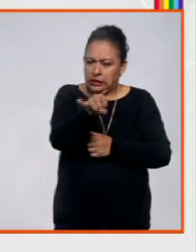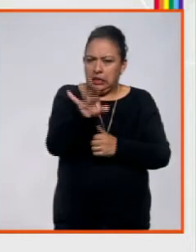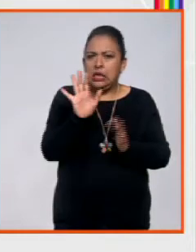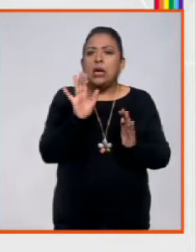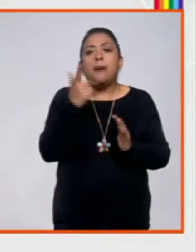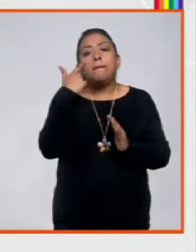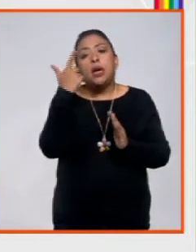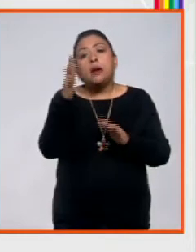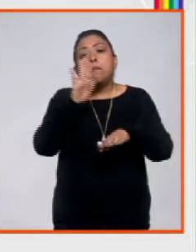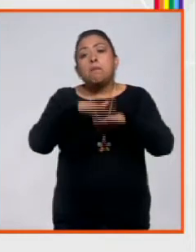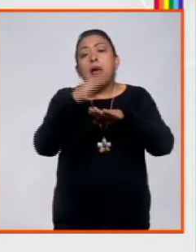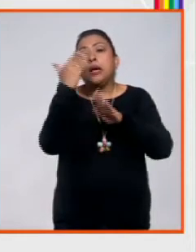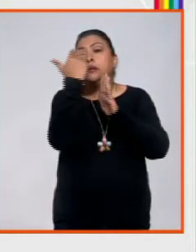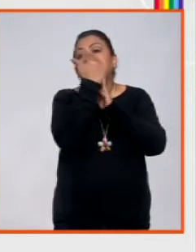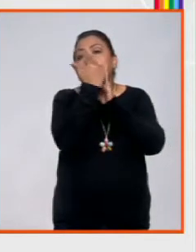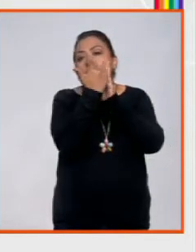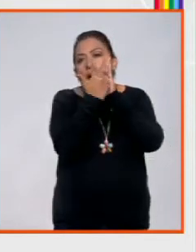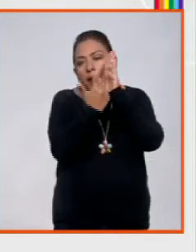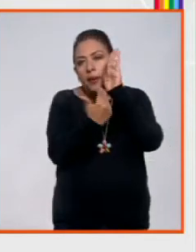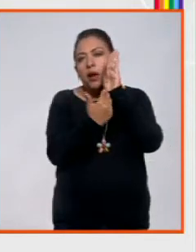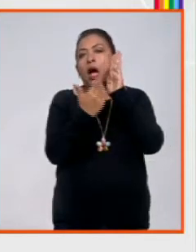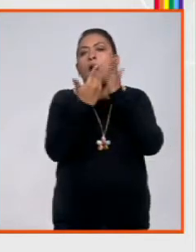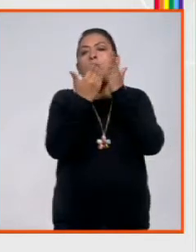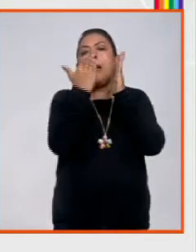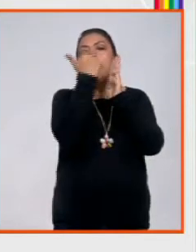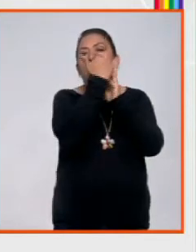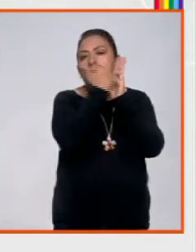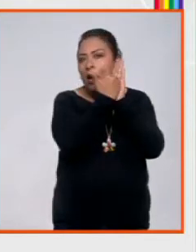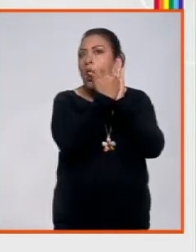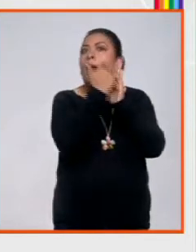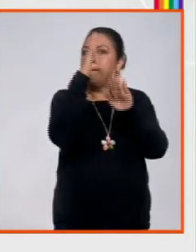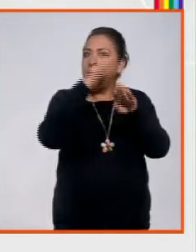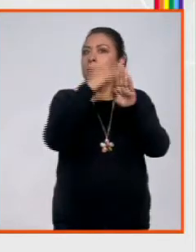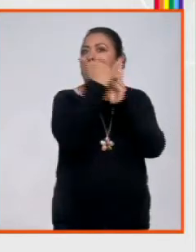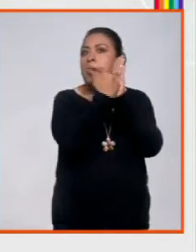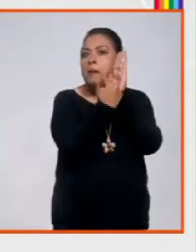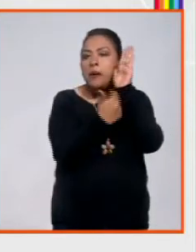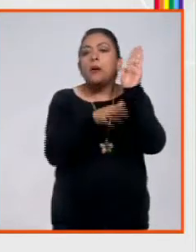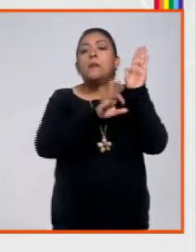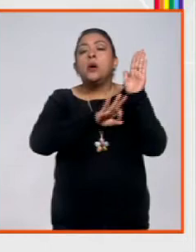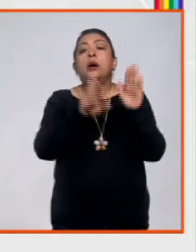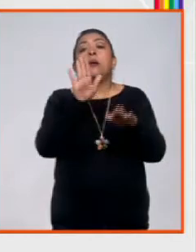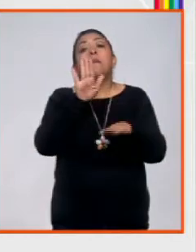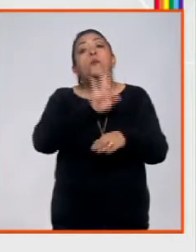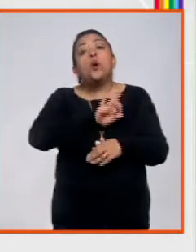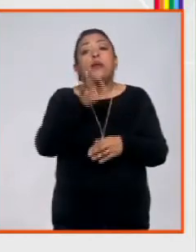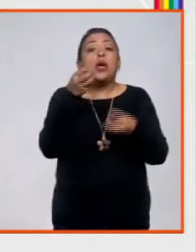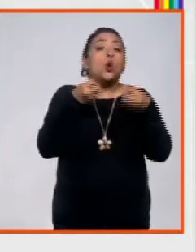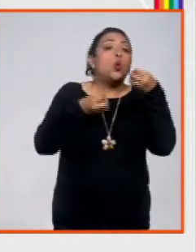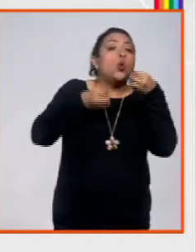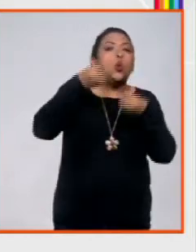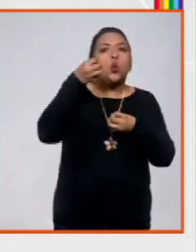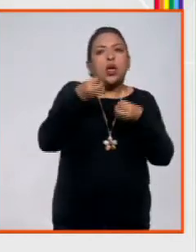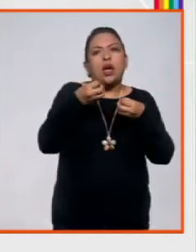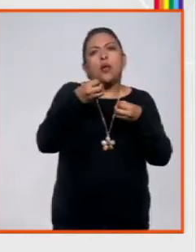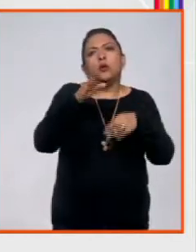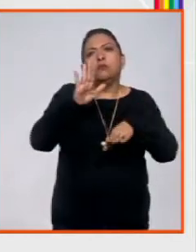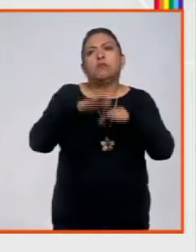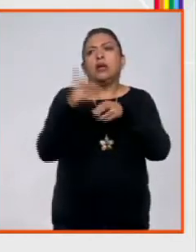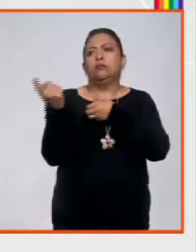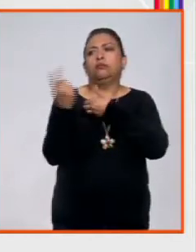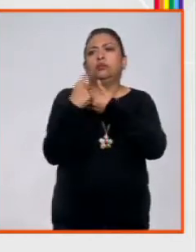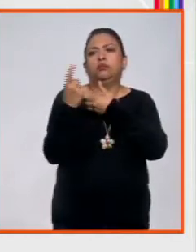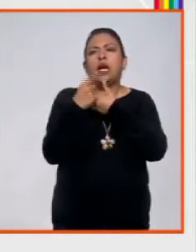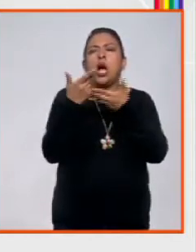criterios y vamos a abrir sobre todo la posibilidad de que sean jurados muchos más de los que